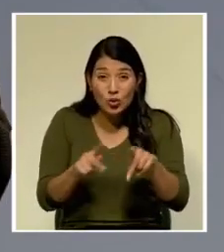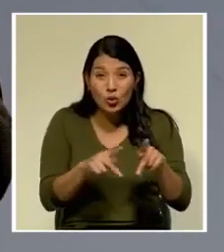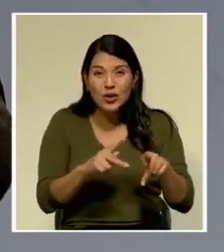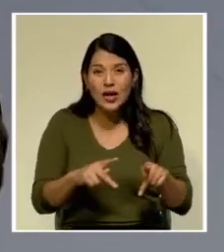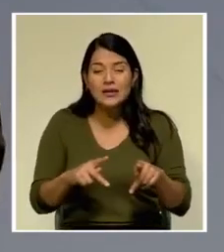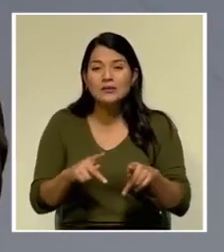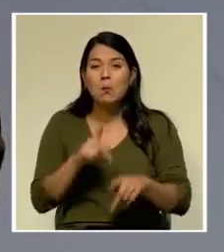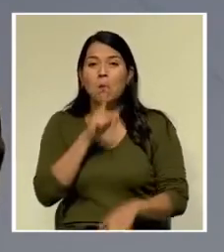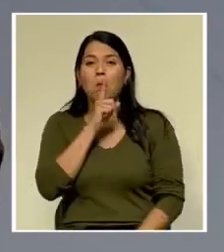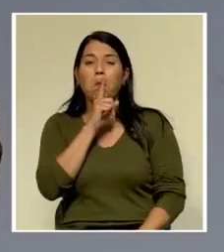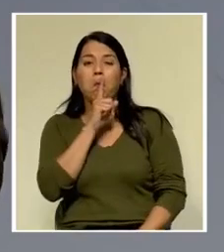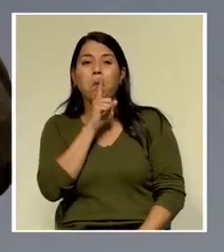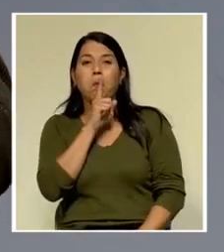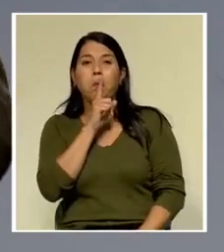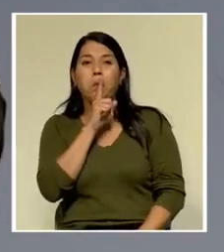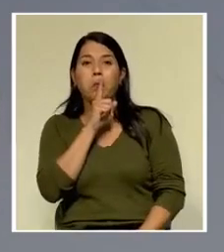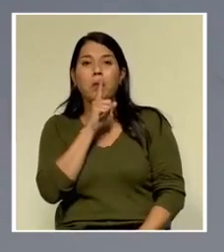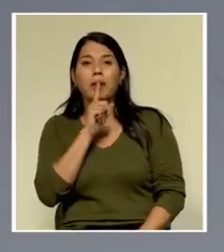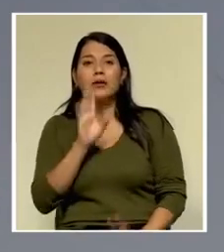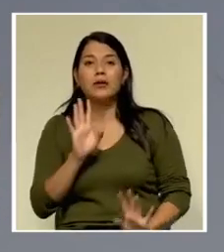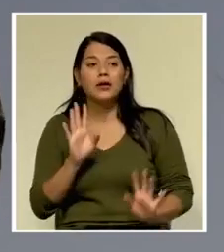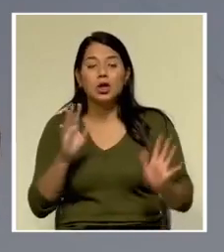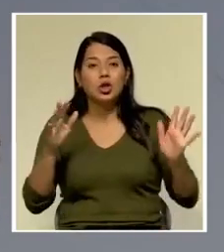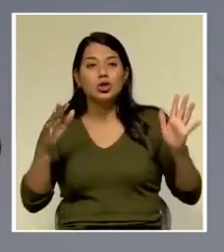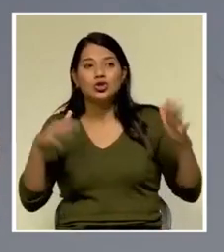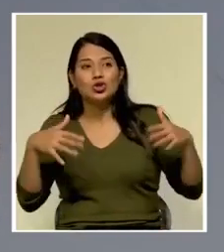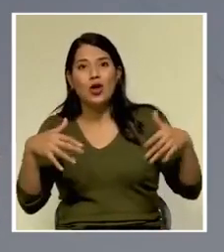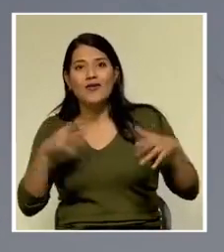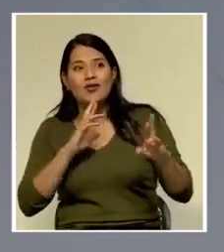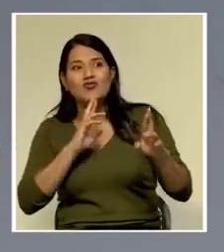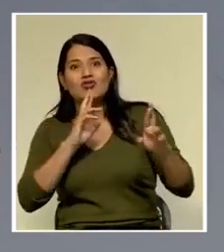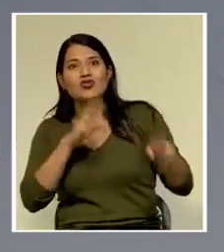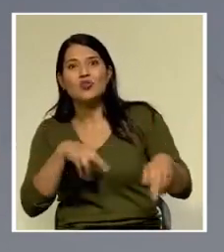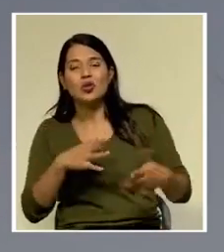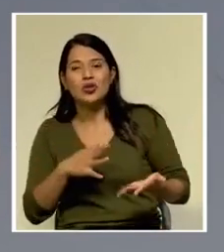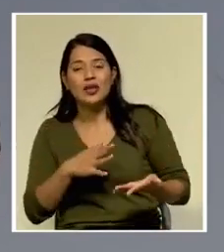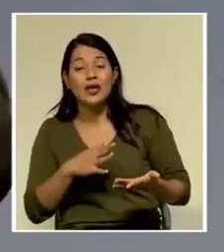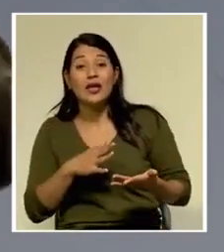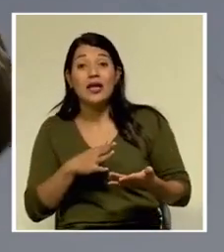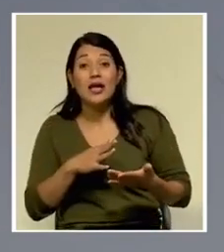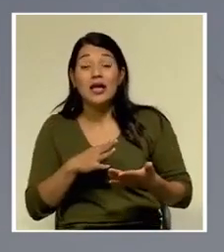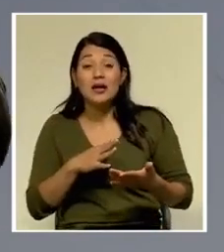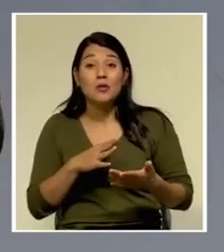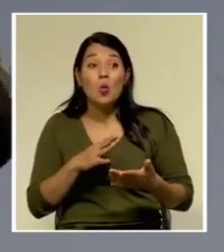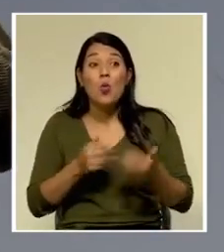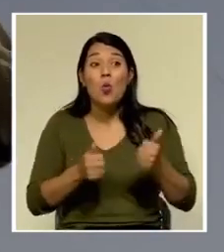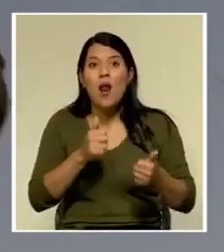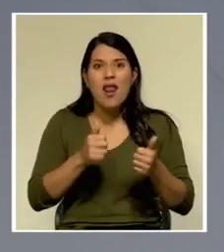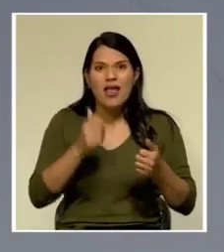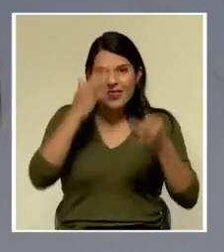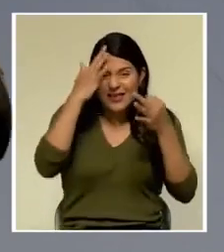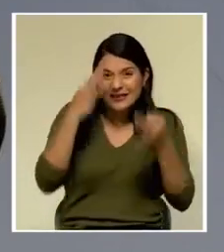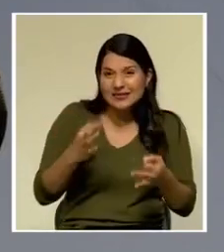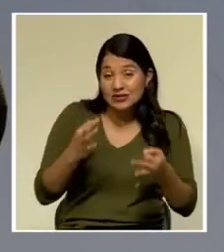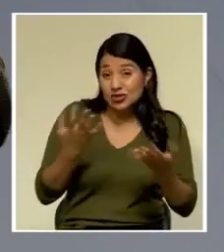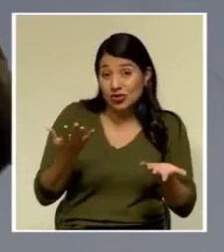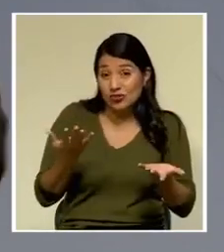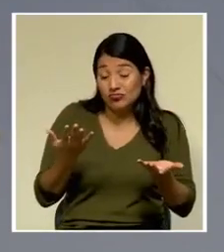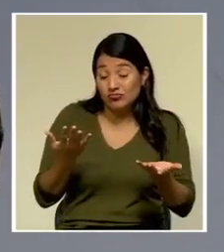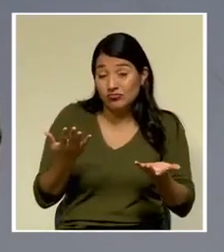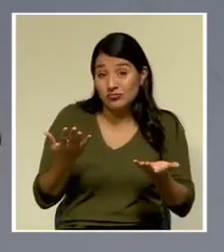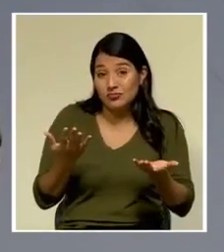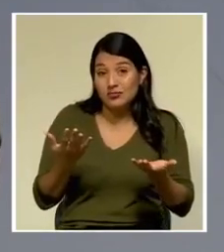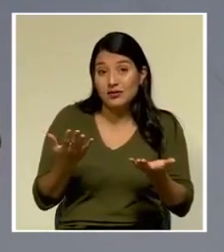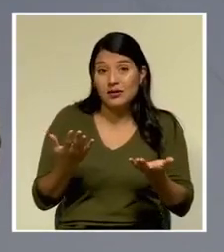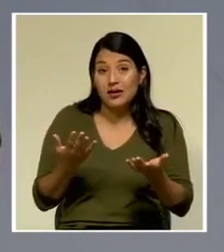tender a decir no realmente cuál va a ser su decisión final, sino lo que popularmente o políticamente se